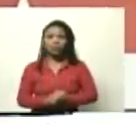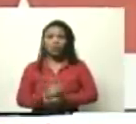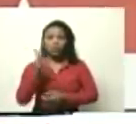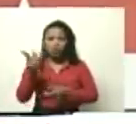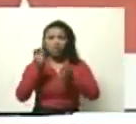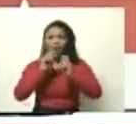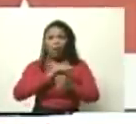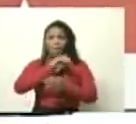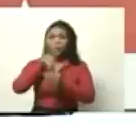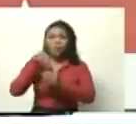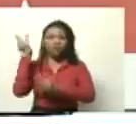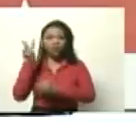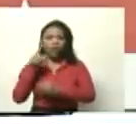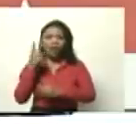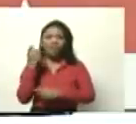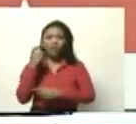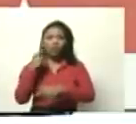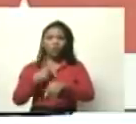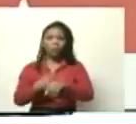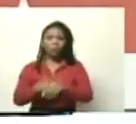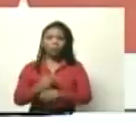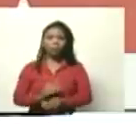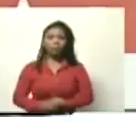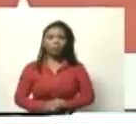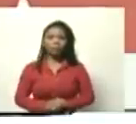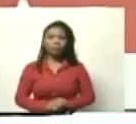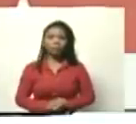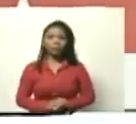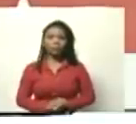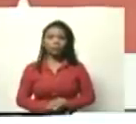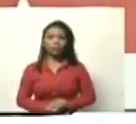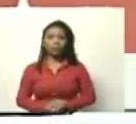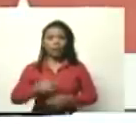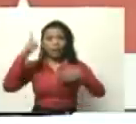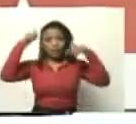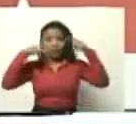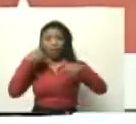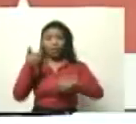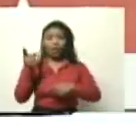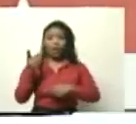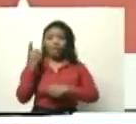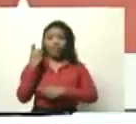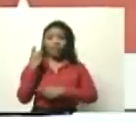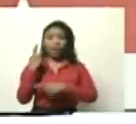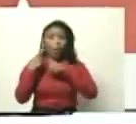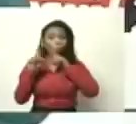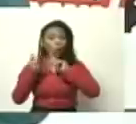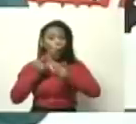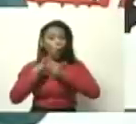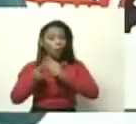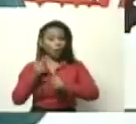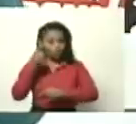intentado invadir Venezuela, pero que le faltó tiempo? Y el comandante Chávez le dijo que le había faltado era otra cosa.